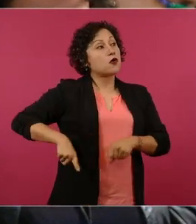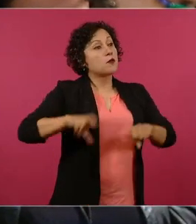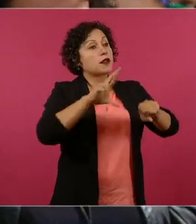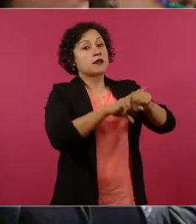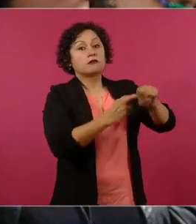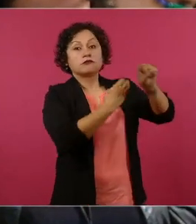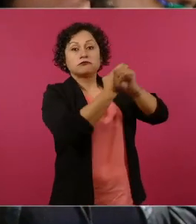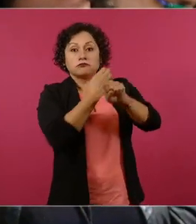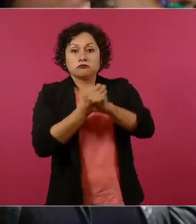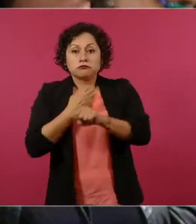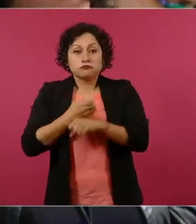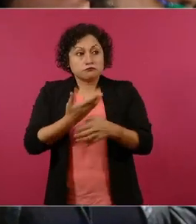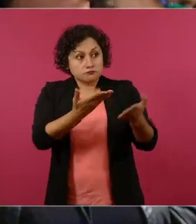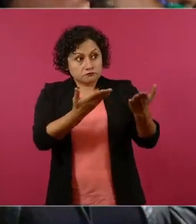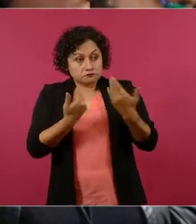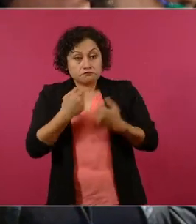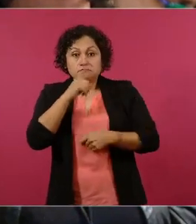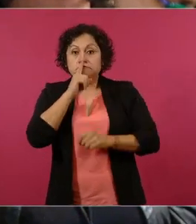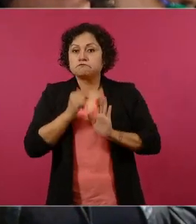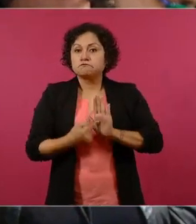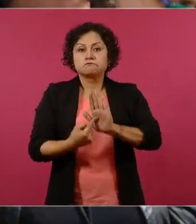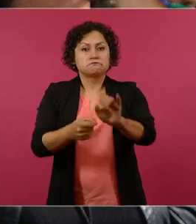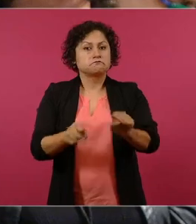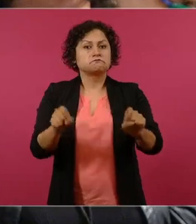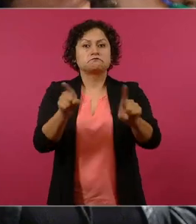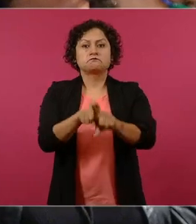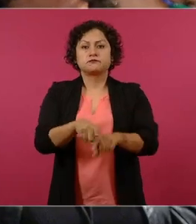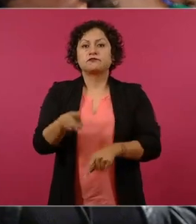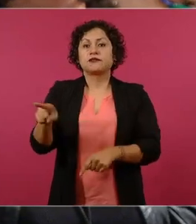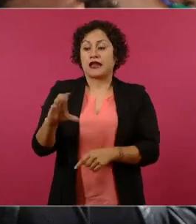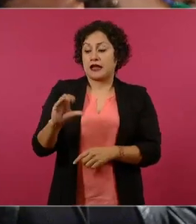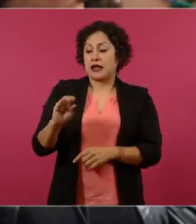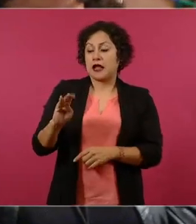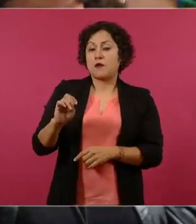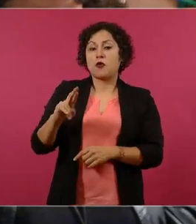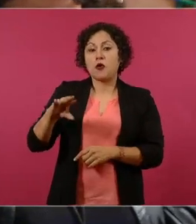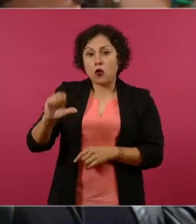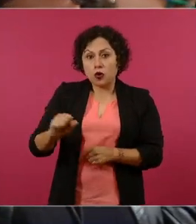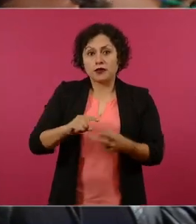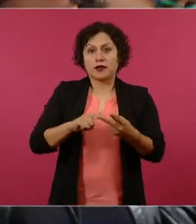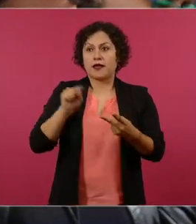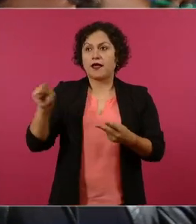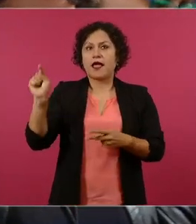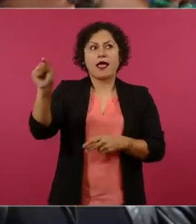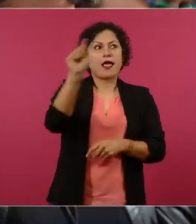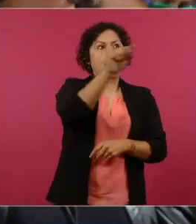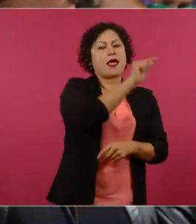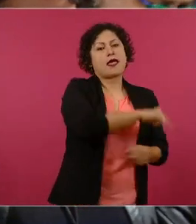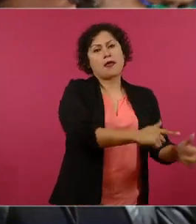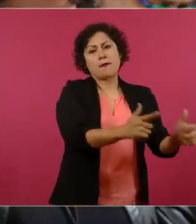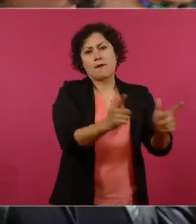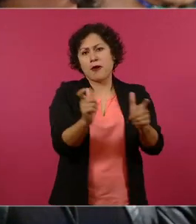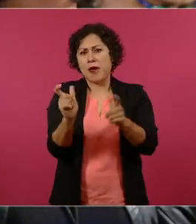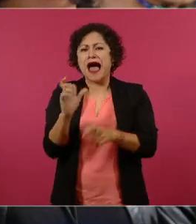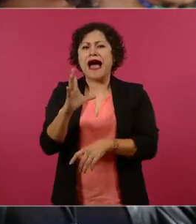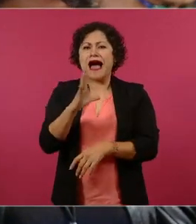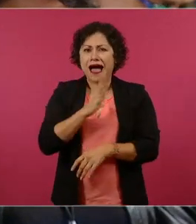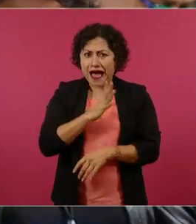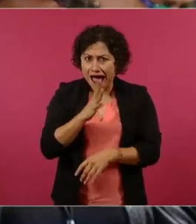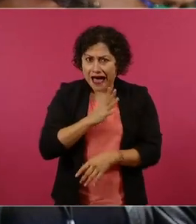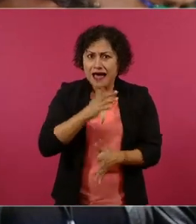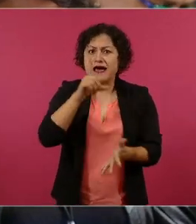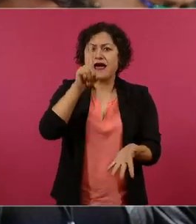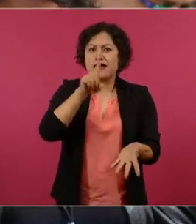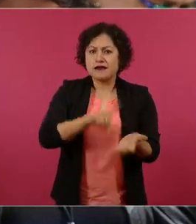gobernadores hubo una balcera en Caborca y otra allá y otra acá y lo sale a